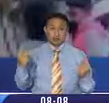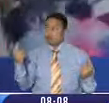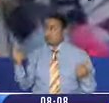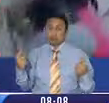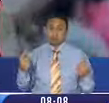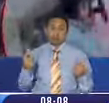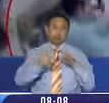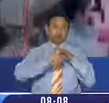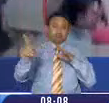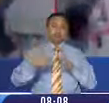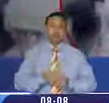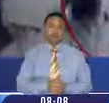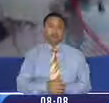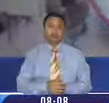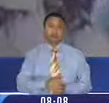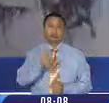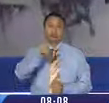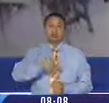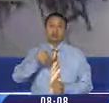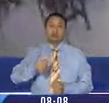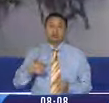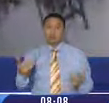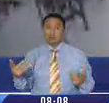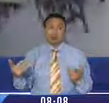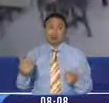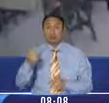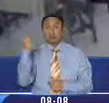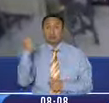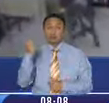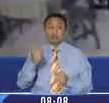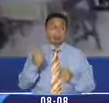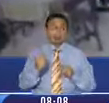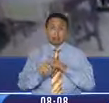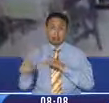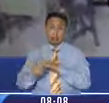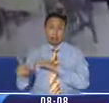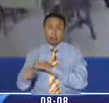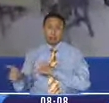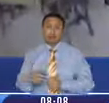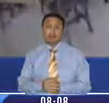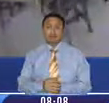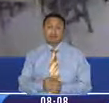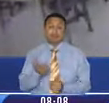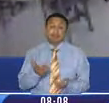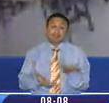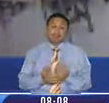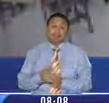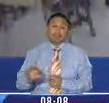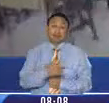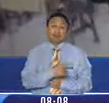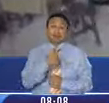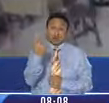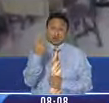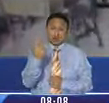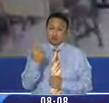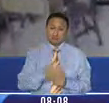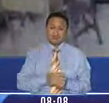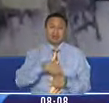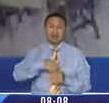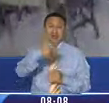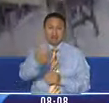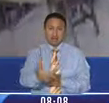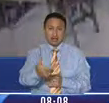acorralado huye, mientras los clientes asustados escapan por la puerta de emergencia. Aparentemente no habría estado solo. En